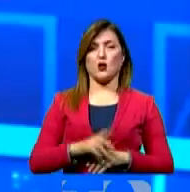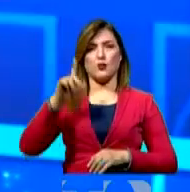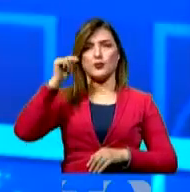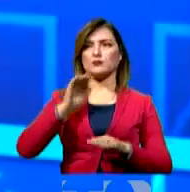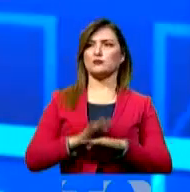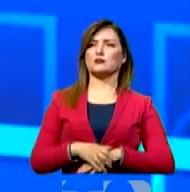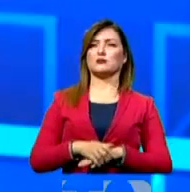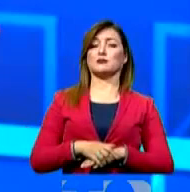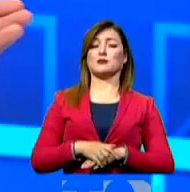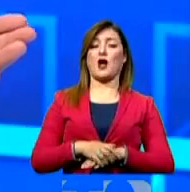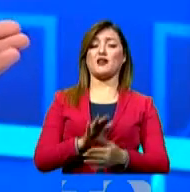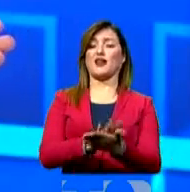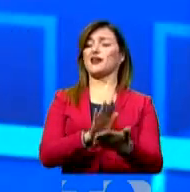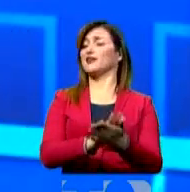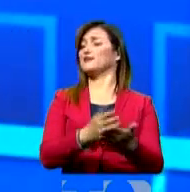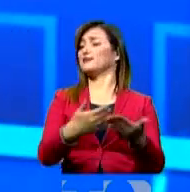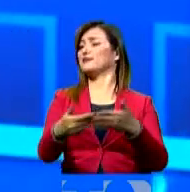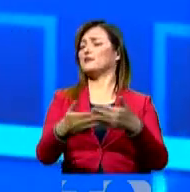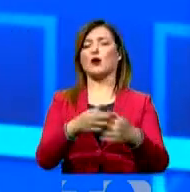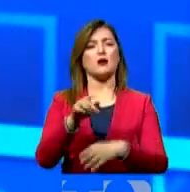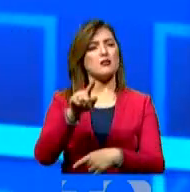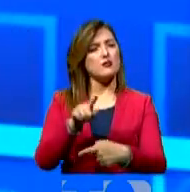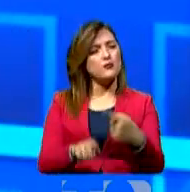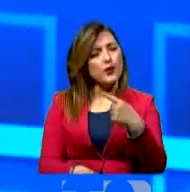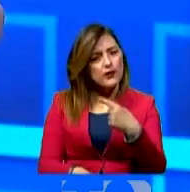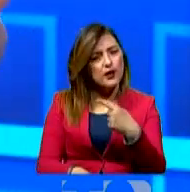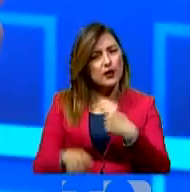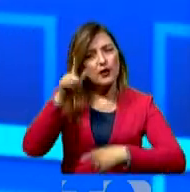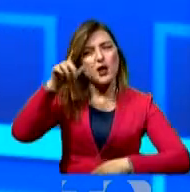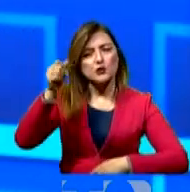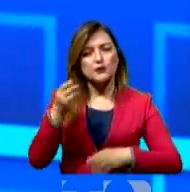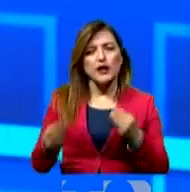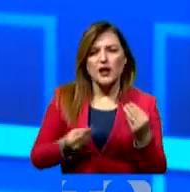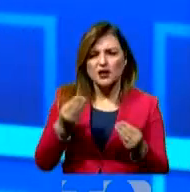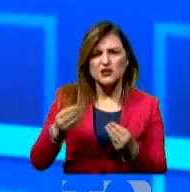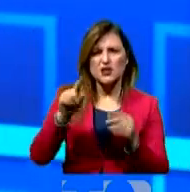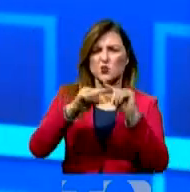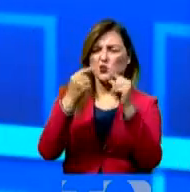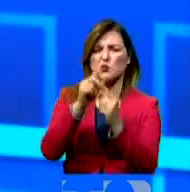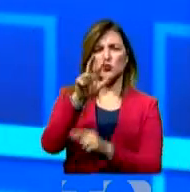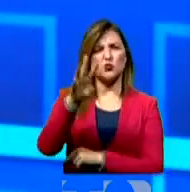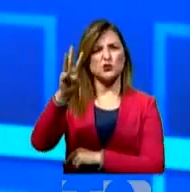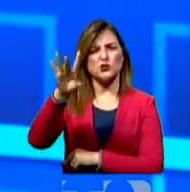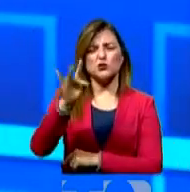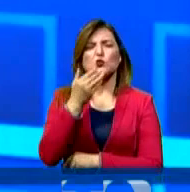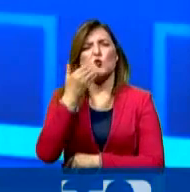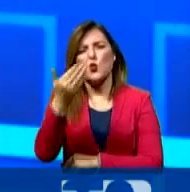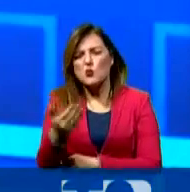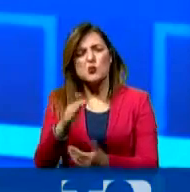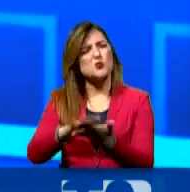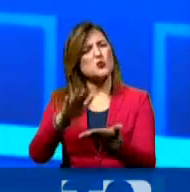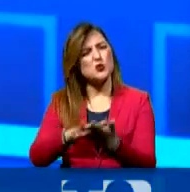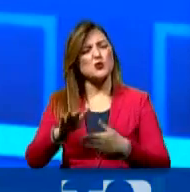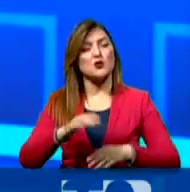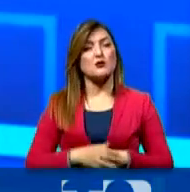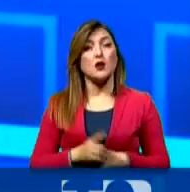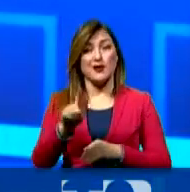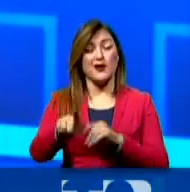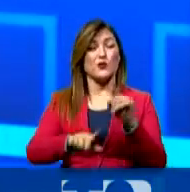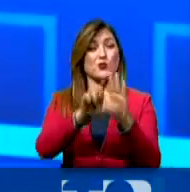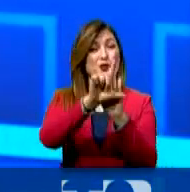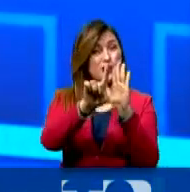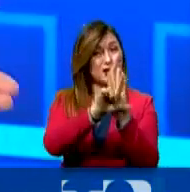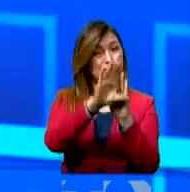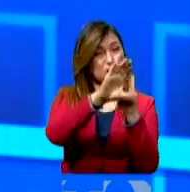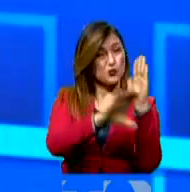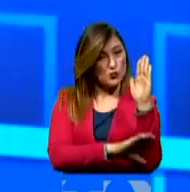hay instrumentos de carácter constitucional a los cuales se puede recurrir. Sin embargo, seamos objetivos. ¿Lo van a